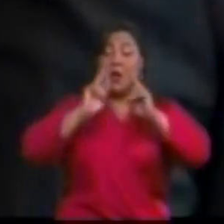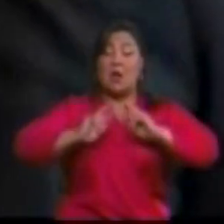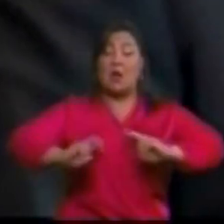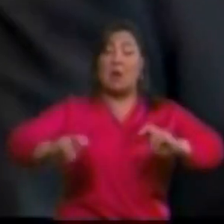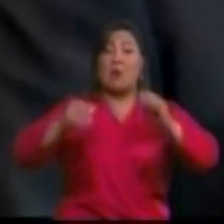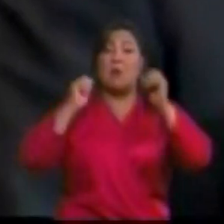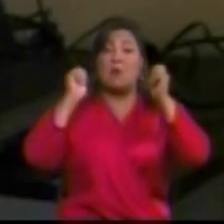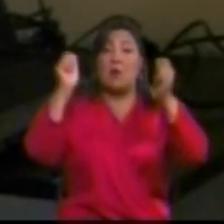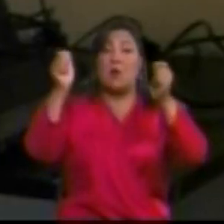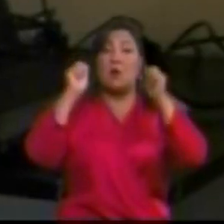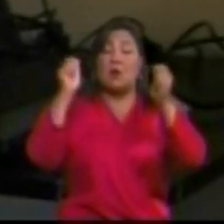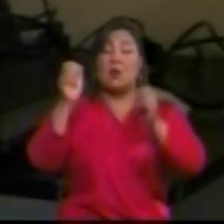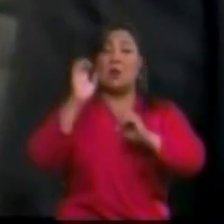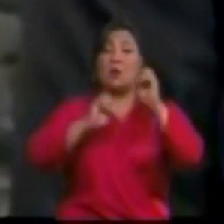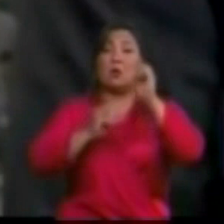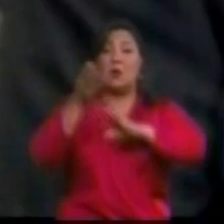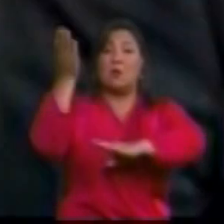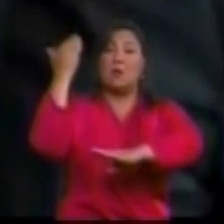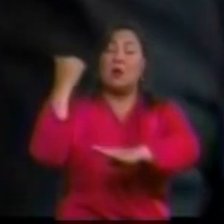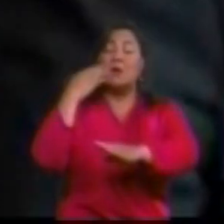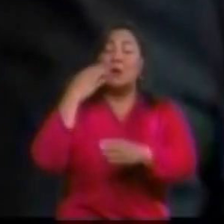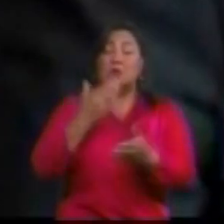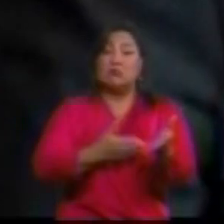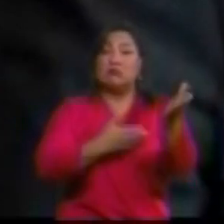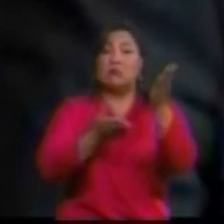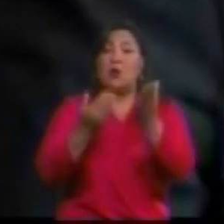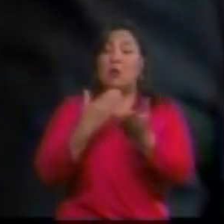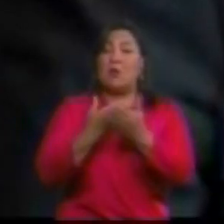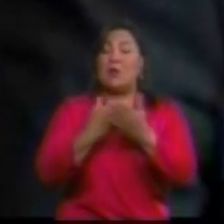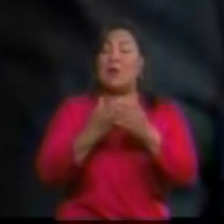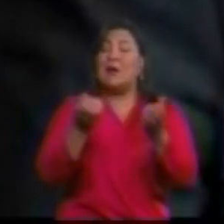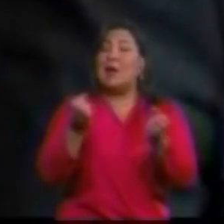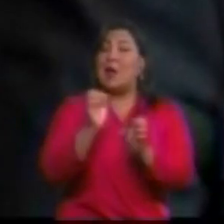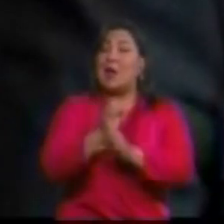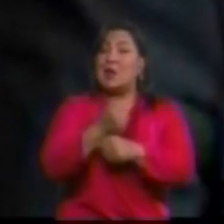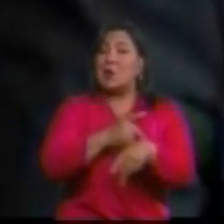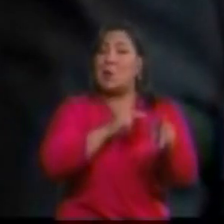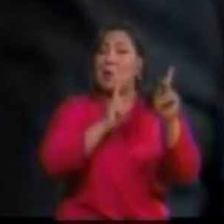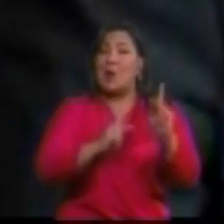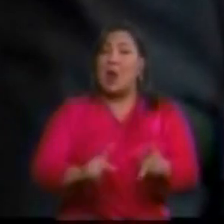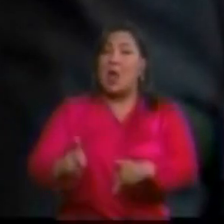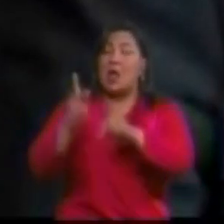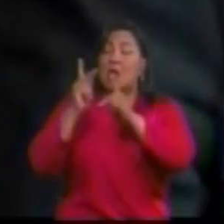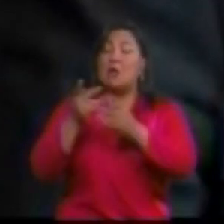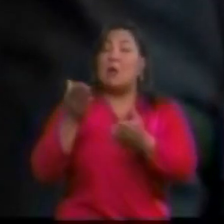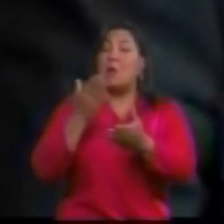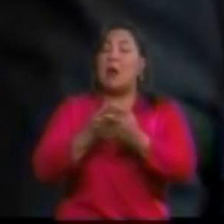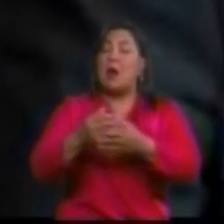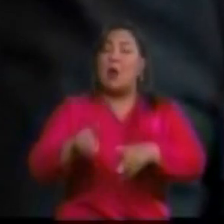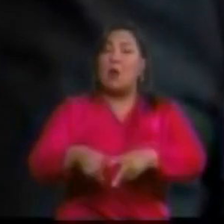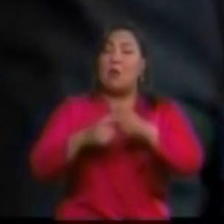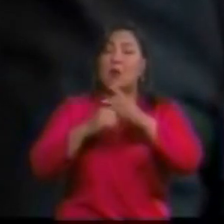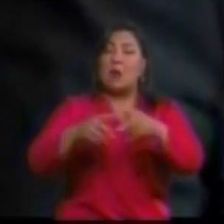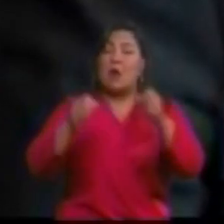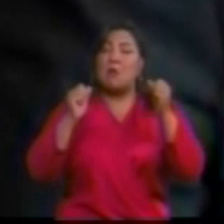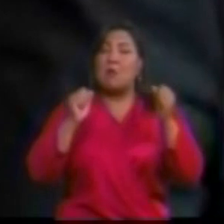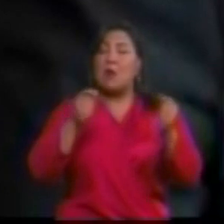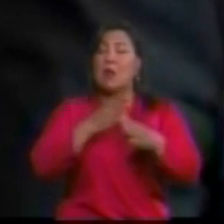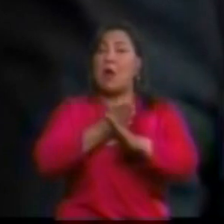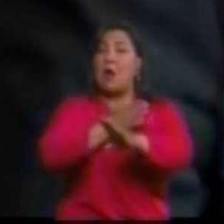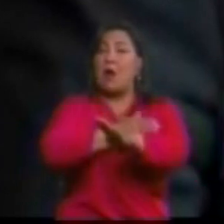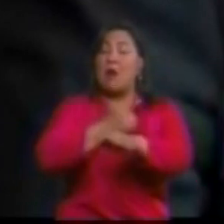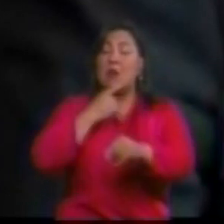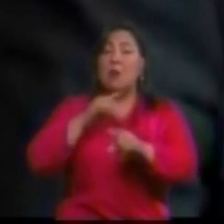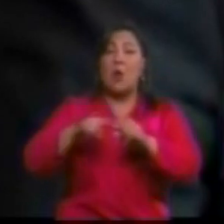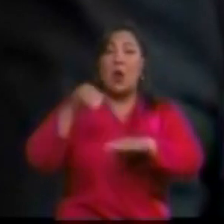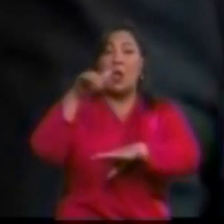las protestas de octubre pasado en intentar demostrar que hubo planificación para la ejecución de las manifestaciones. La tarde de este jueves,